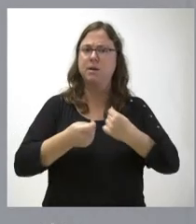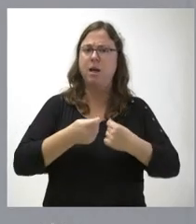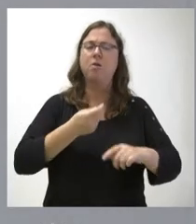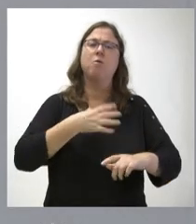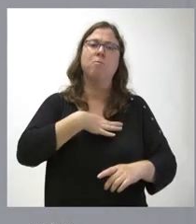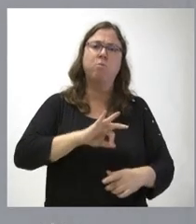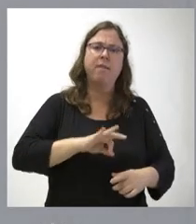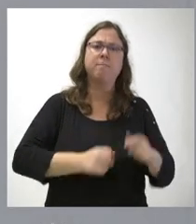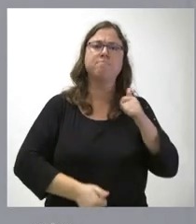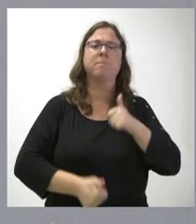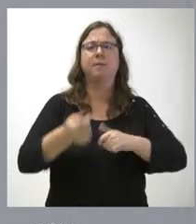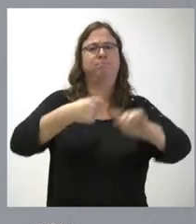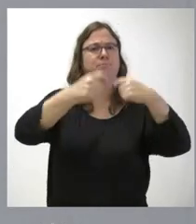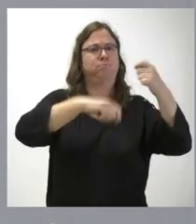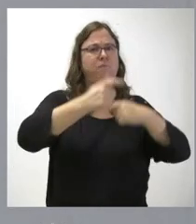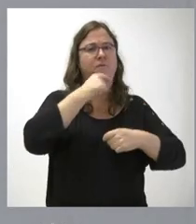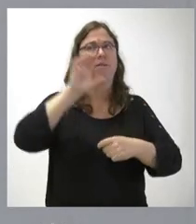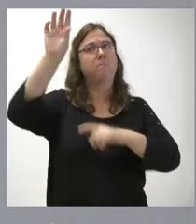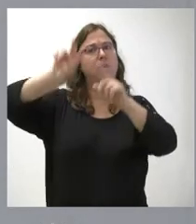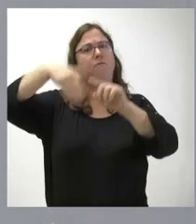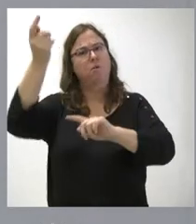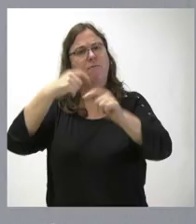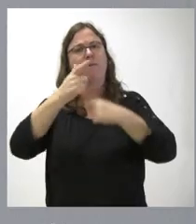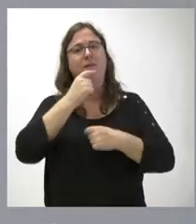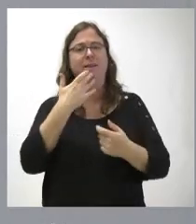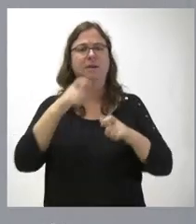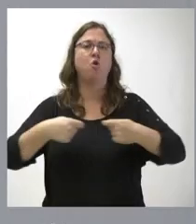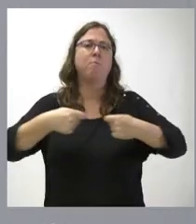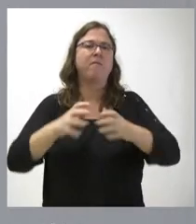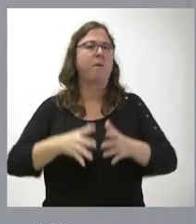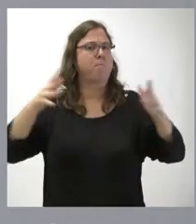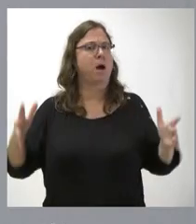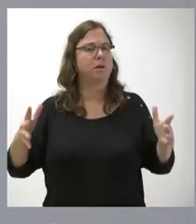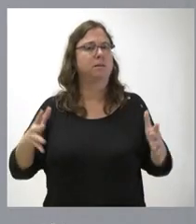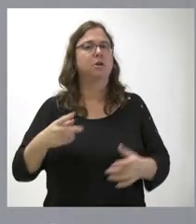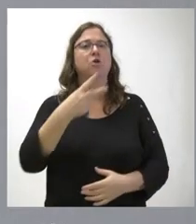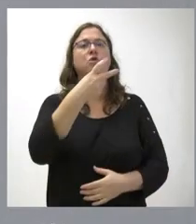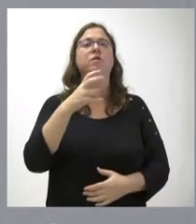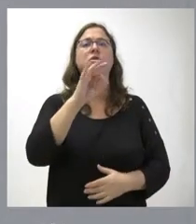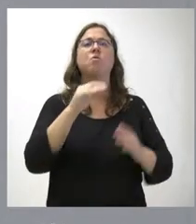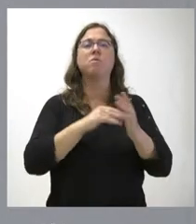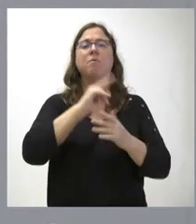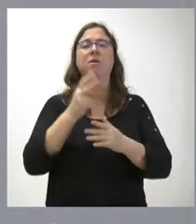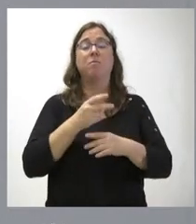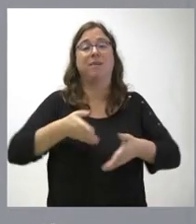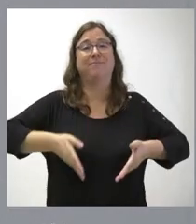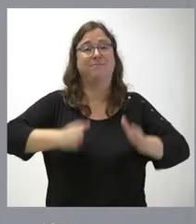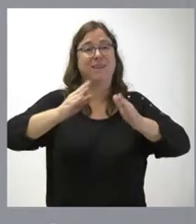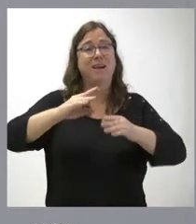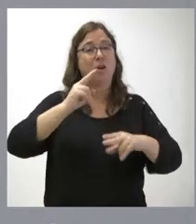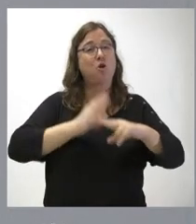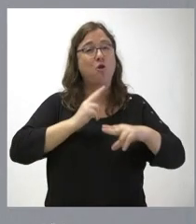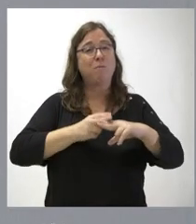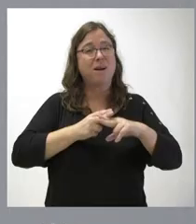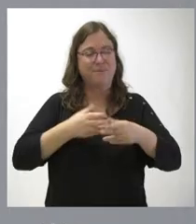de vender y de exportar 270,000 eur para la villa Romana de camarzana de tera se trata de eliminar los